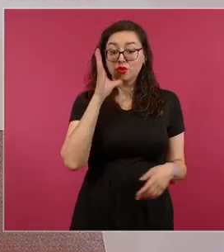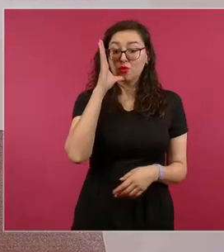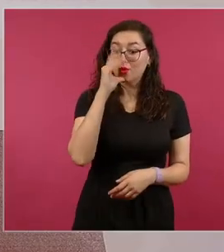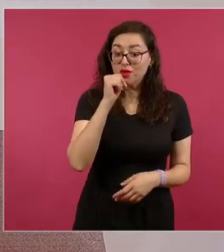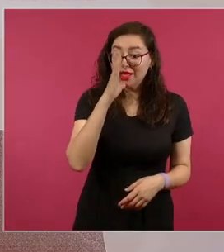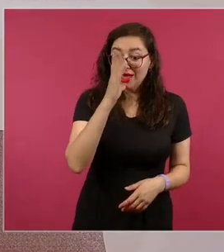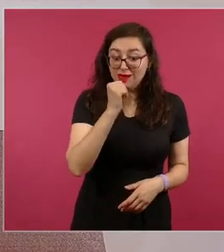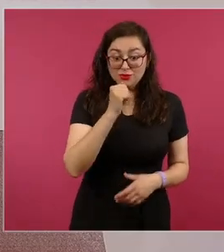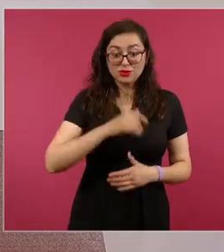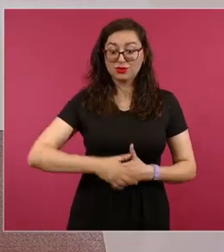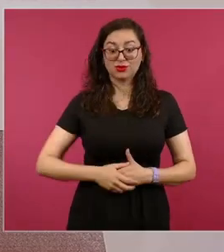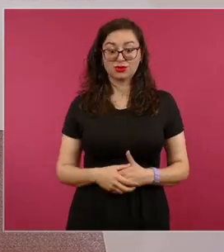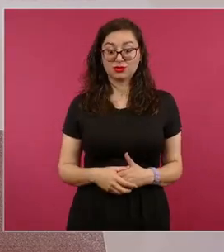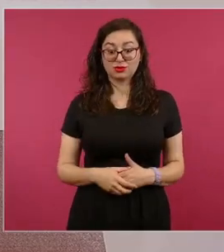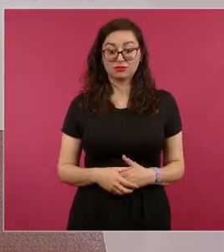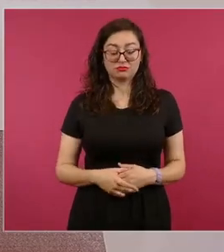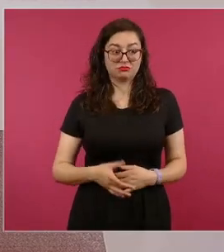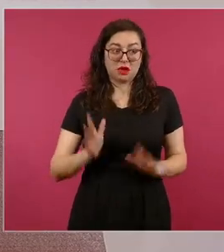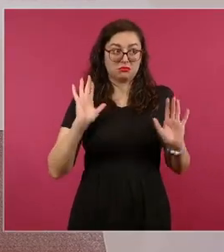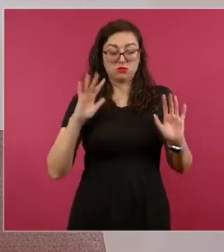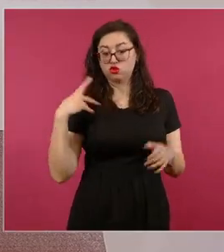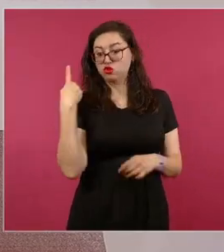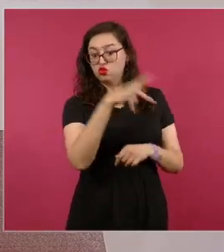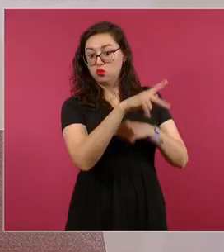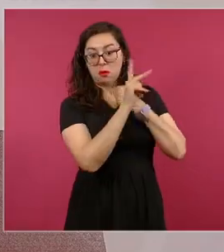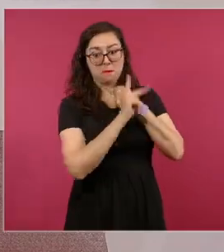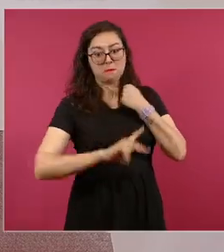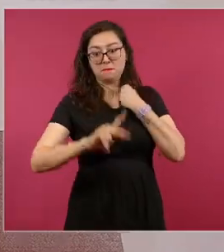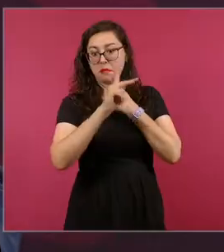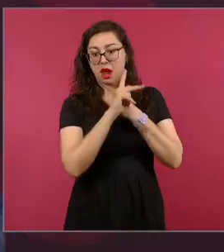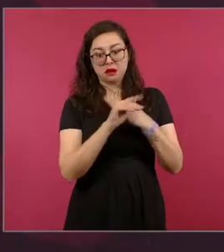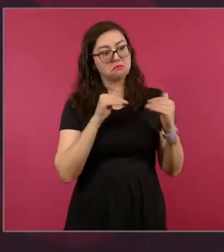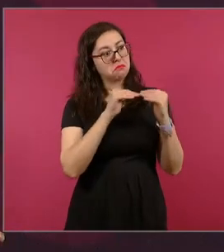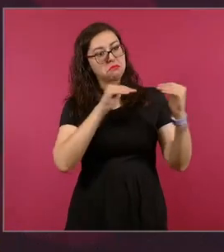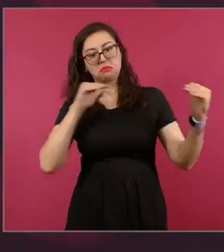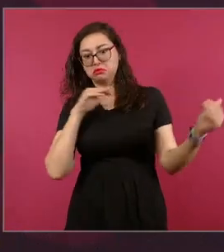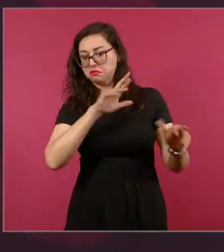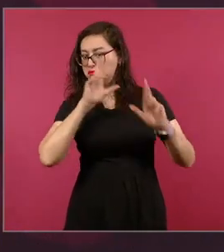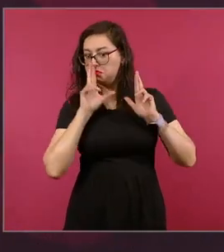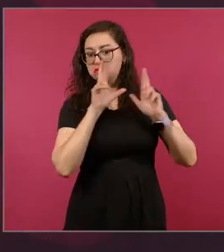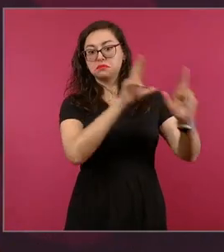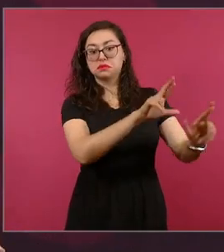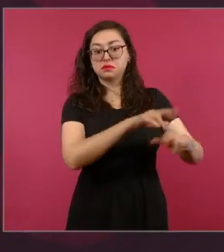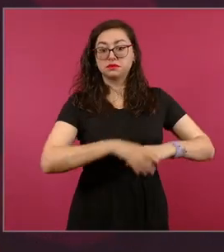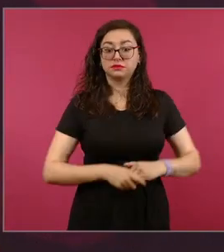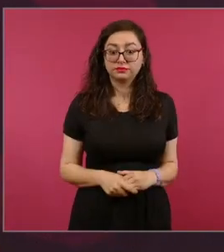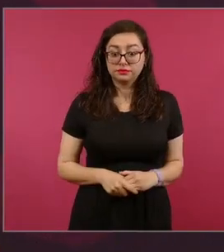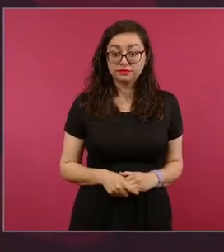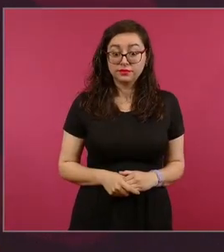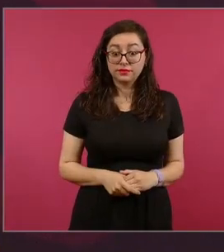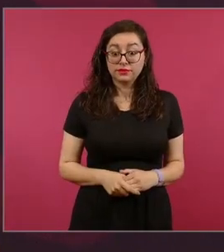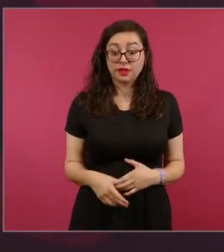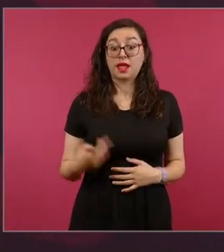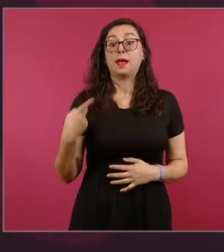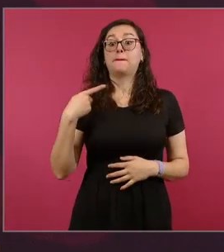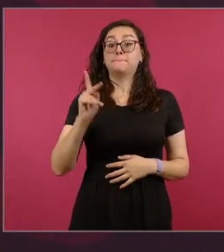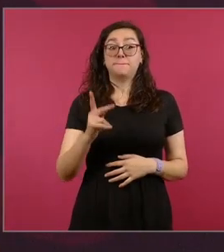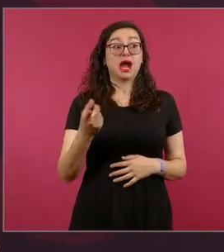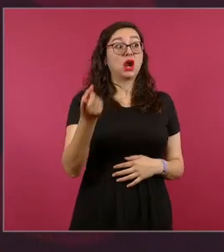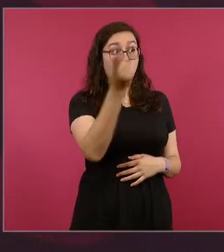pero ellos se quedaron con la manía de hace 200 años,